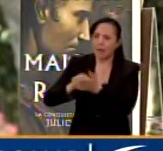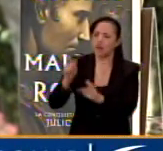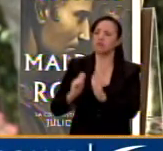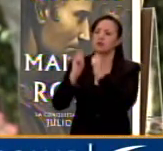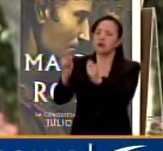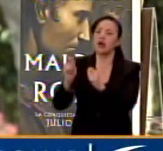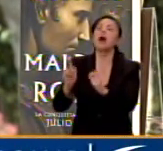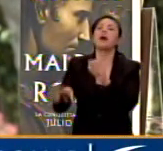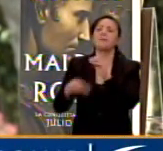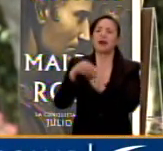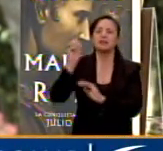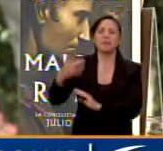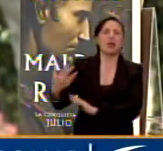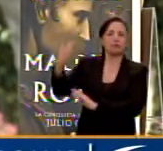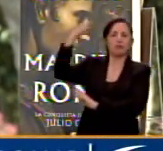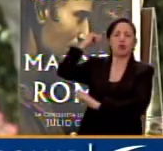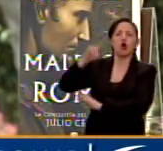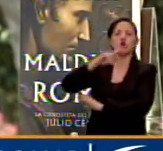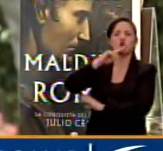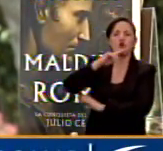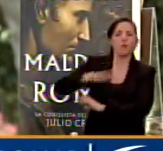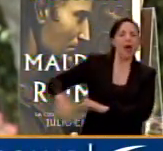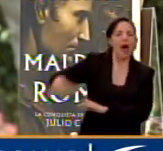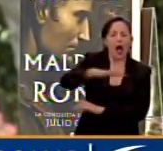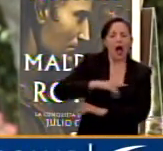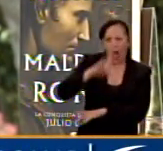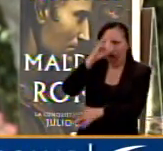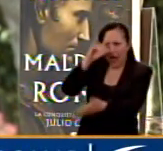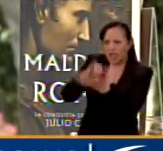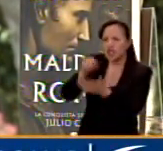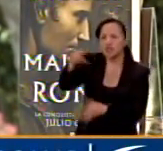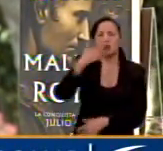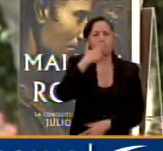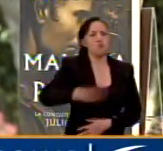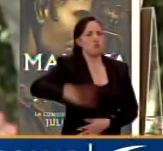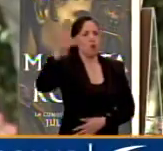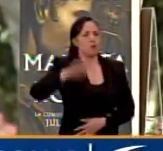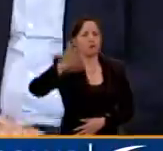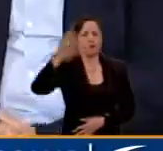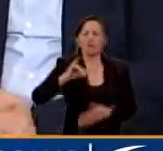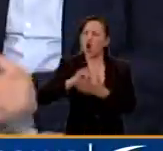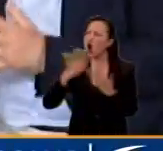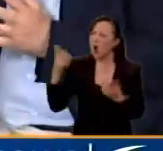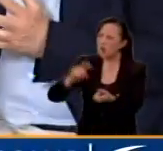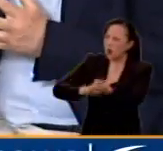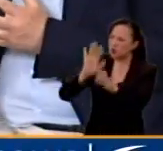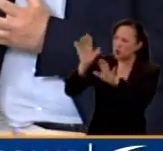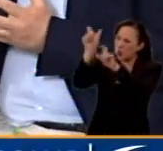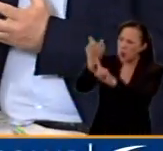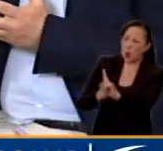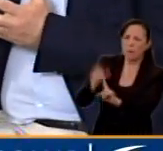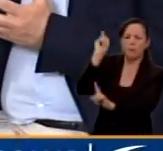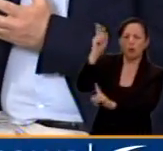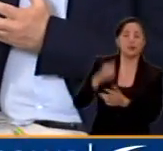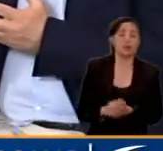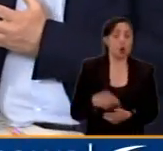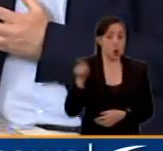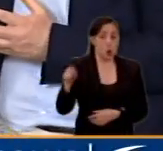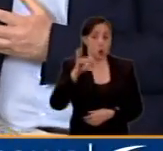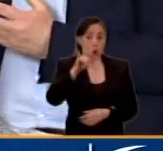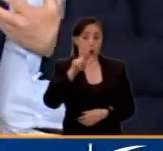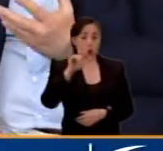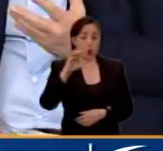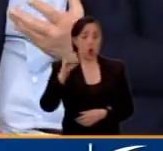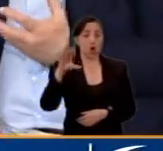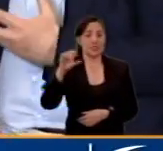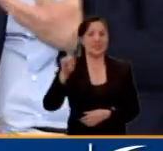creían en sus promesas políticas. Cuéntenos de ese carácter político de Julio César. Bueno, Julio César utilizaba esa técnica que